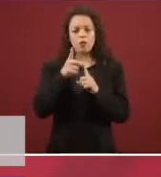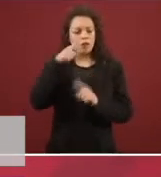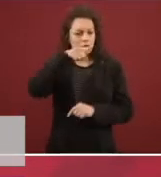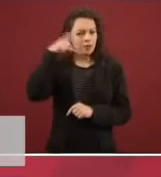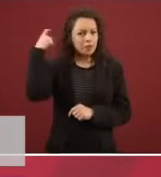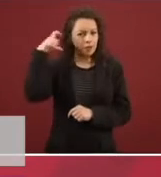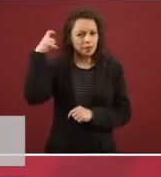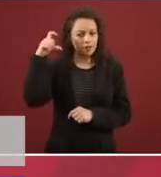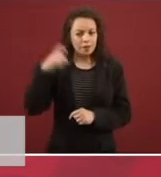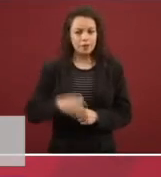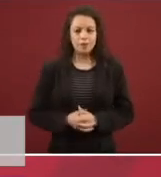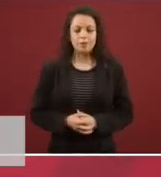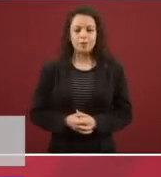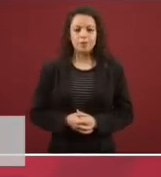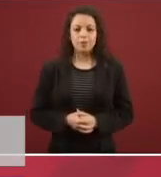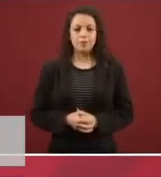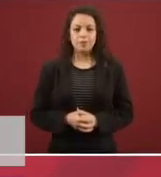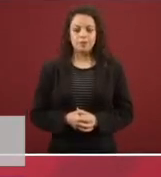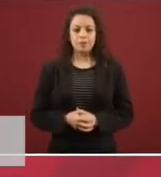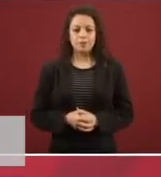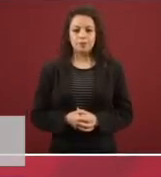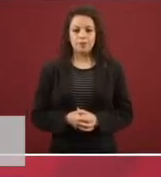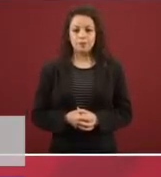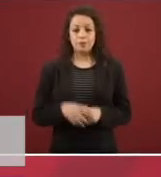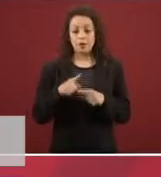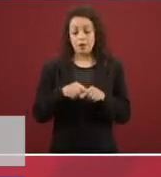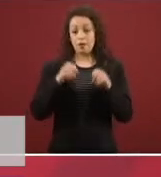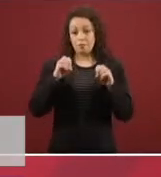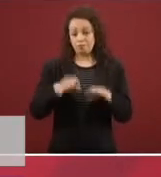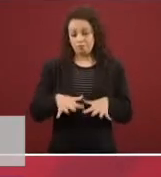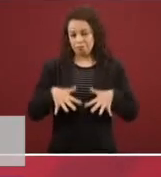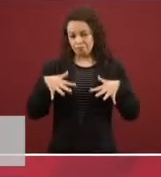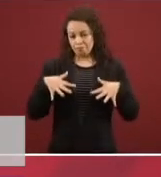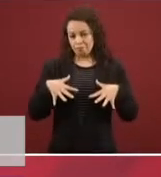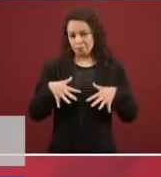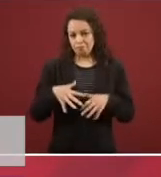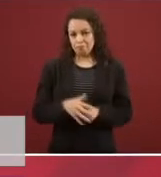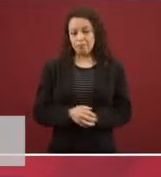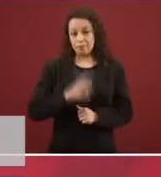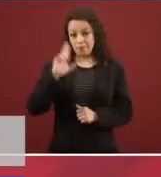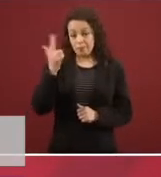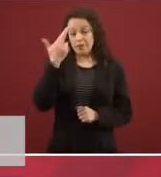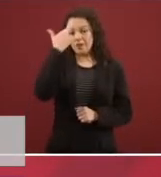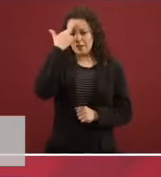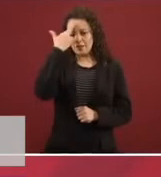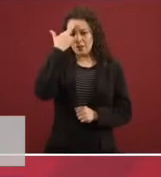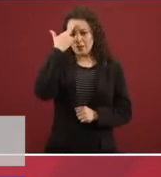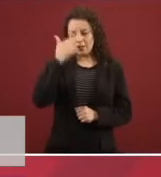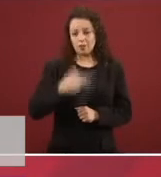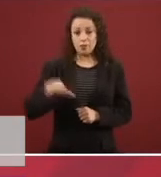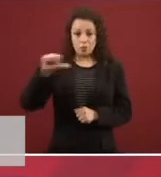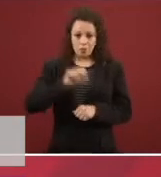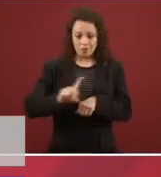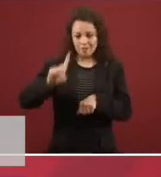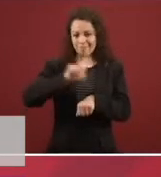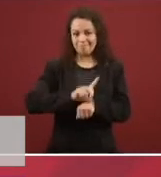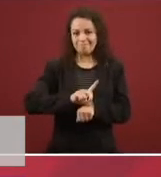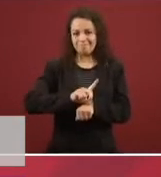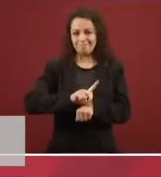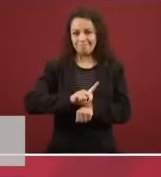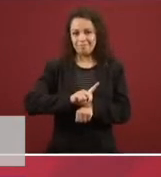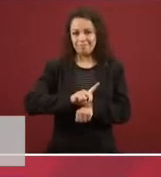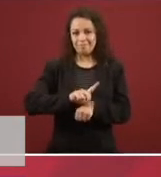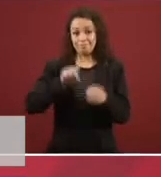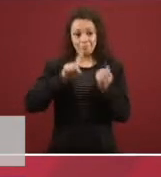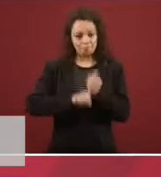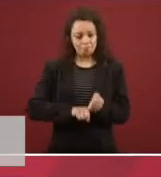democracia, por la libertad y la justicia. Aprovecha para comentar que se retomarán las fechas históricas que se han dejado en el olvido. En el próximo ciclo